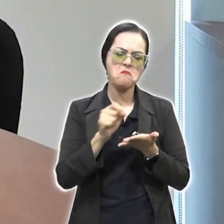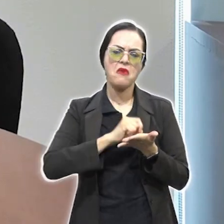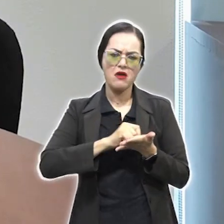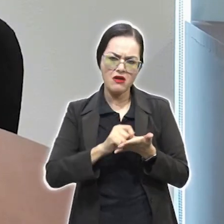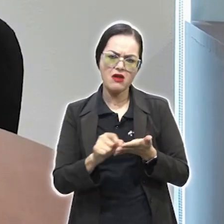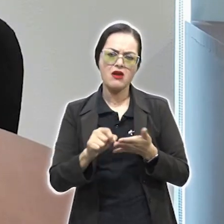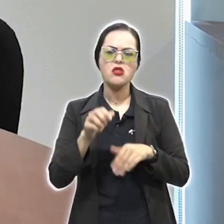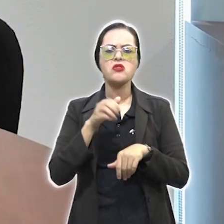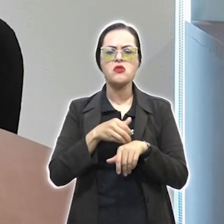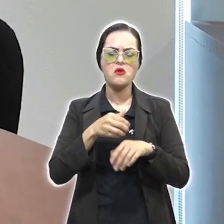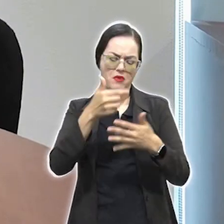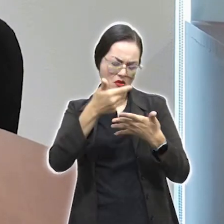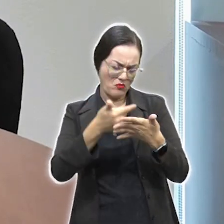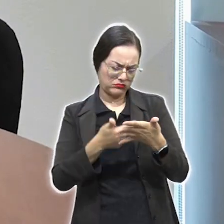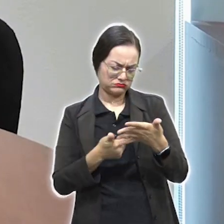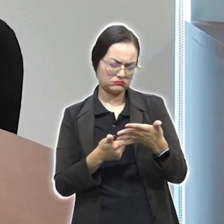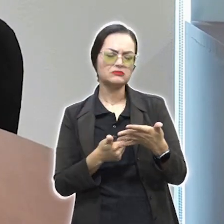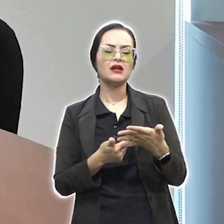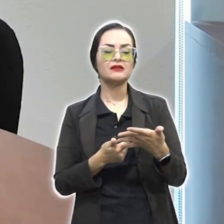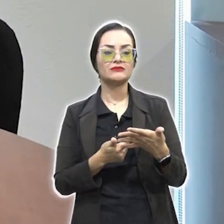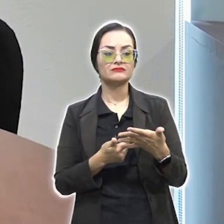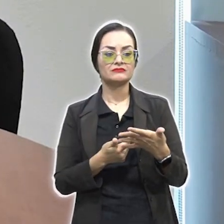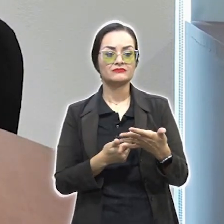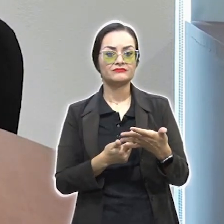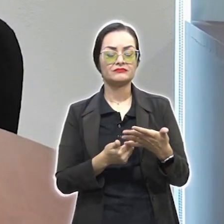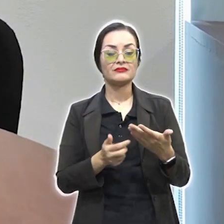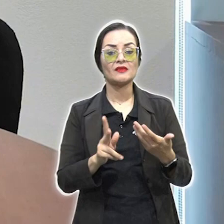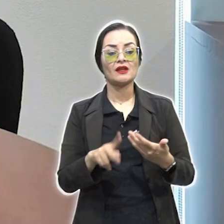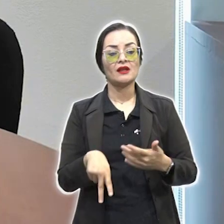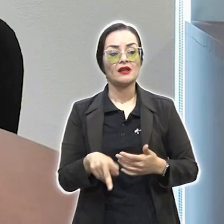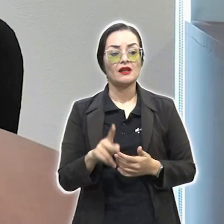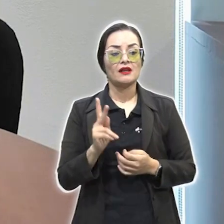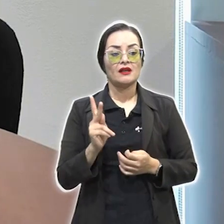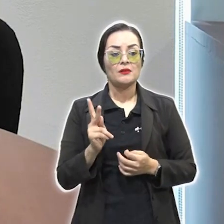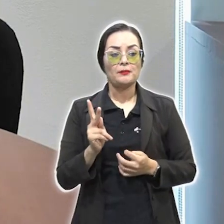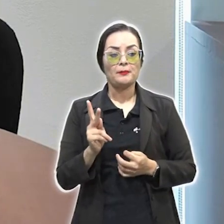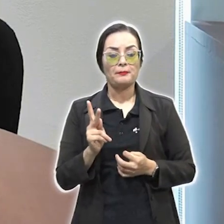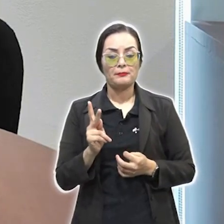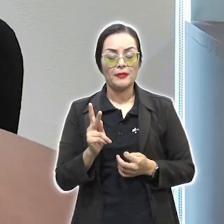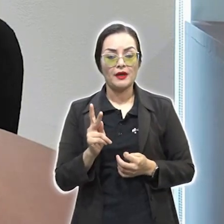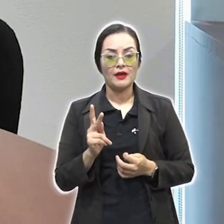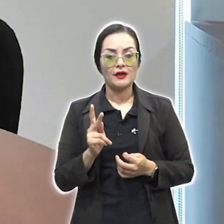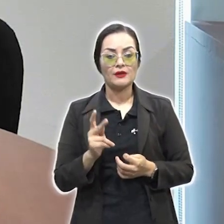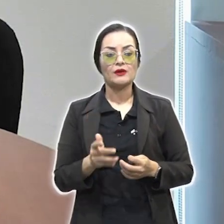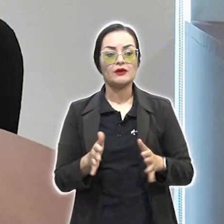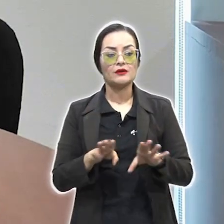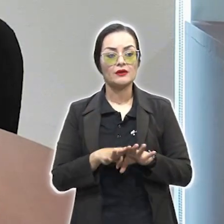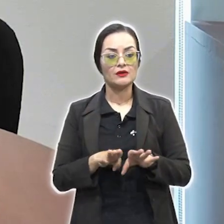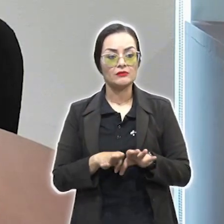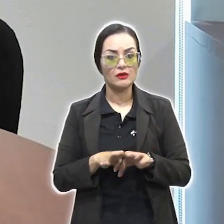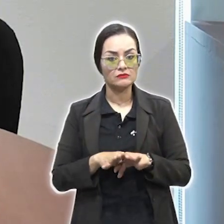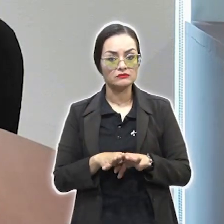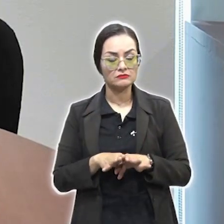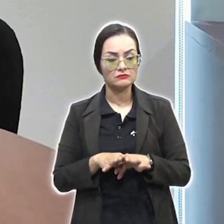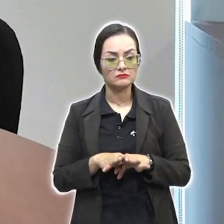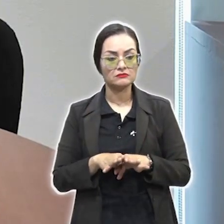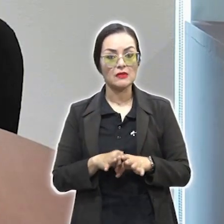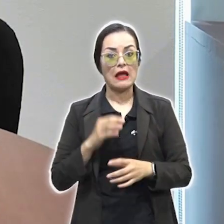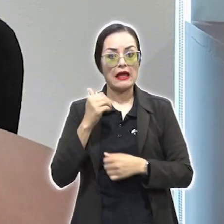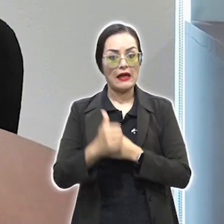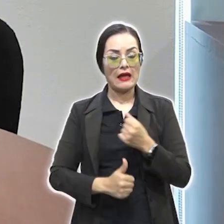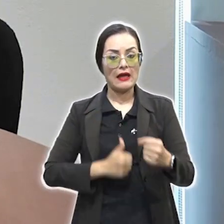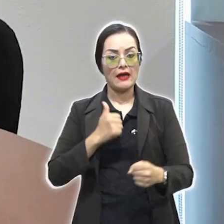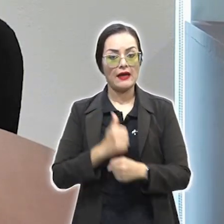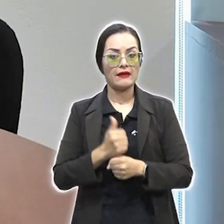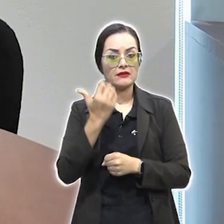que ponía que tenía algún tipo de discapacidad, pero no se hacía realmente mucho con los datos.